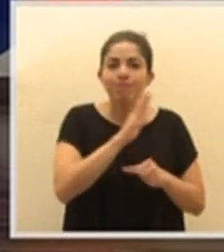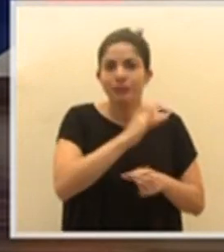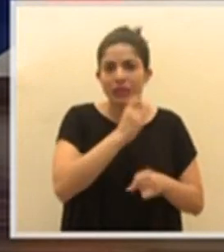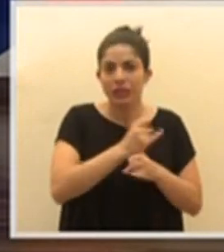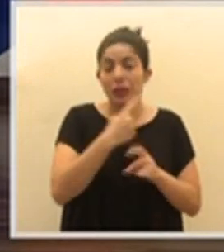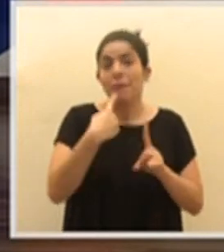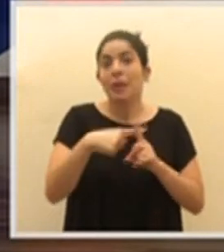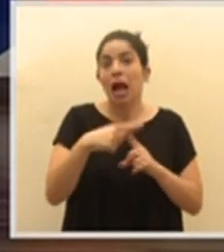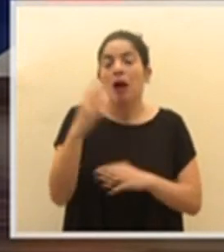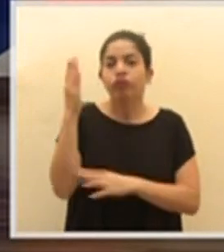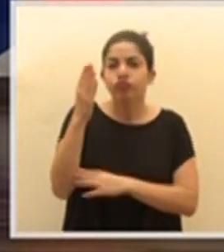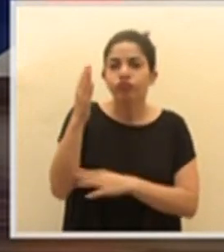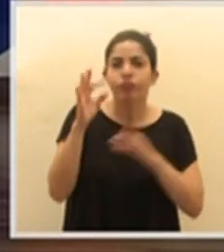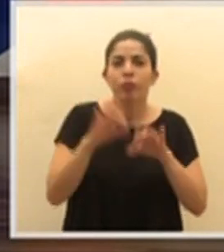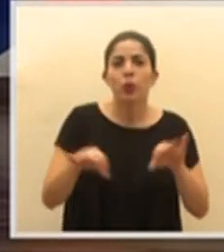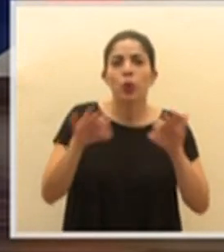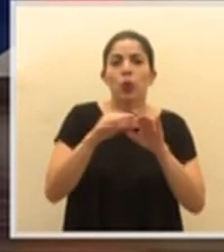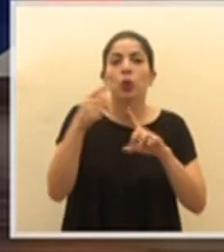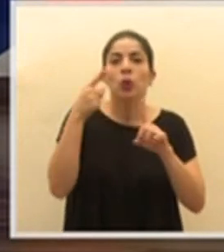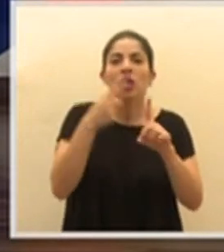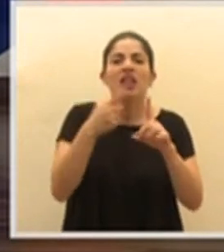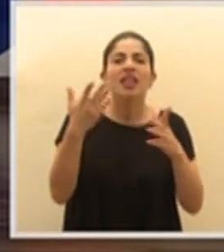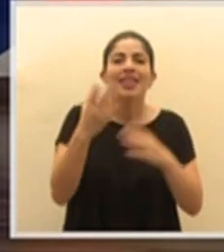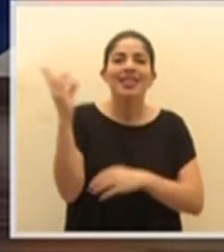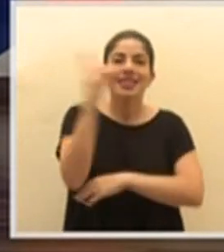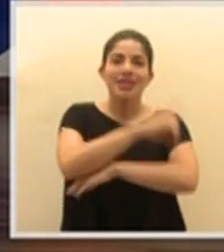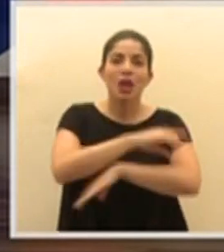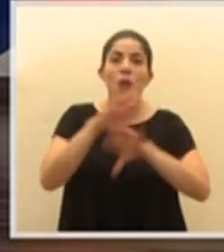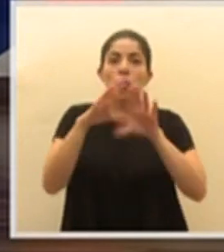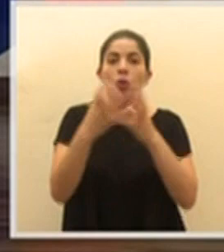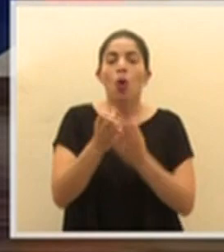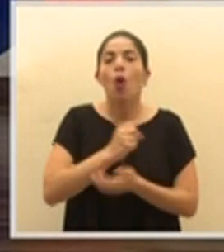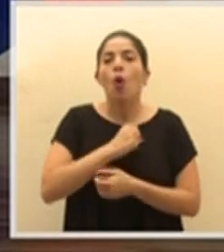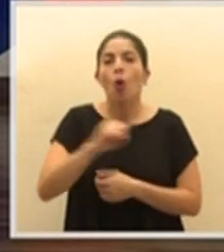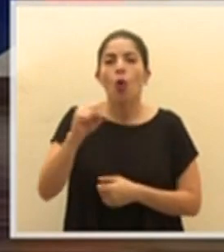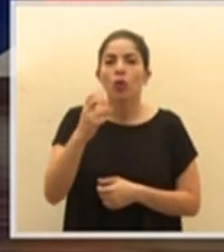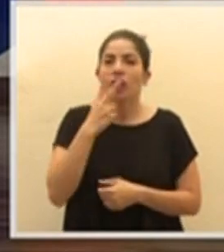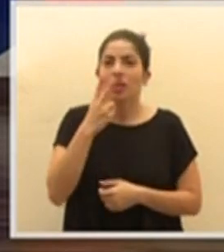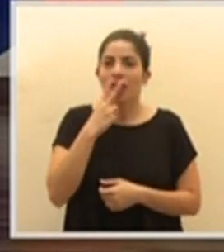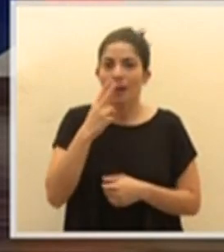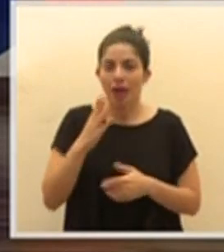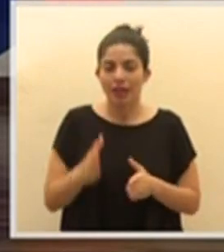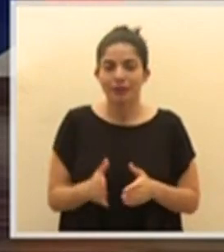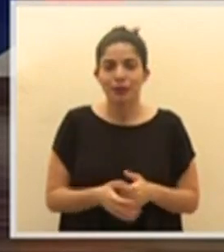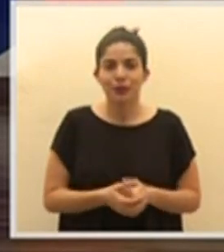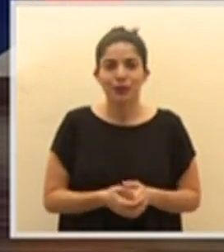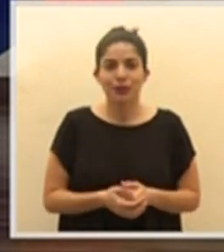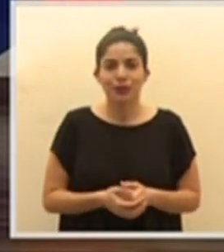Además, un mensaje muy importante en el Día Mundial contra el Tabaquismo.